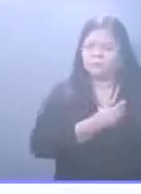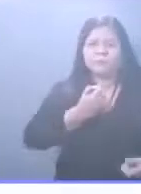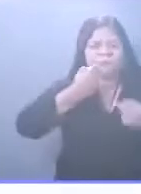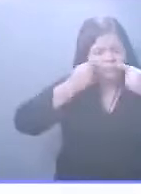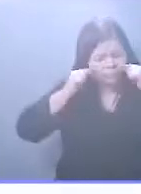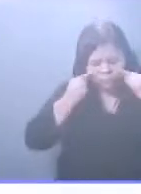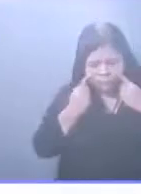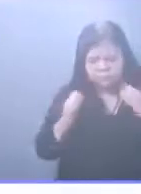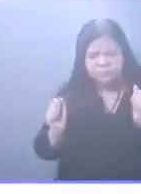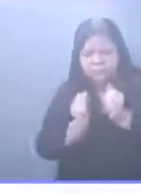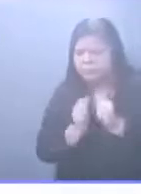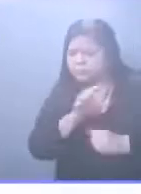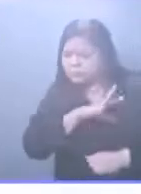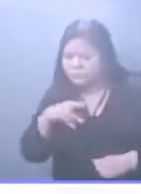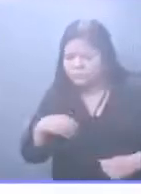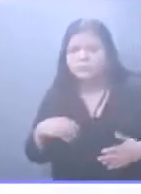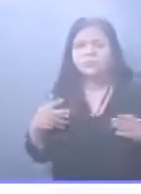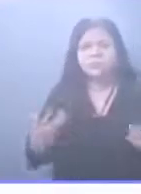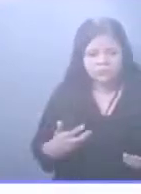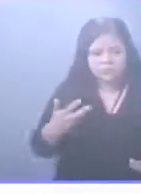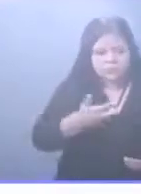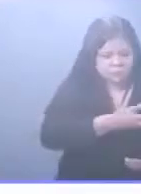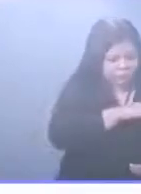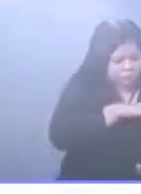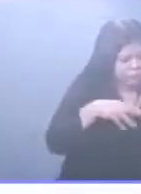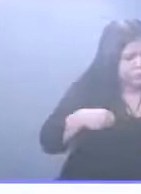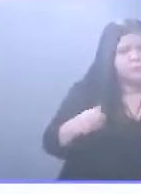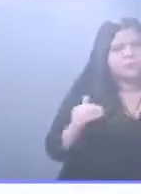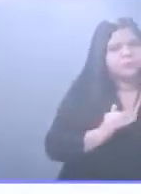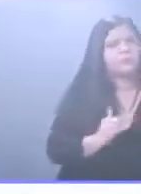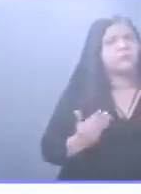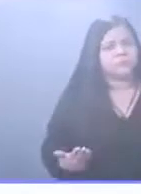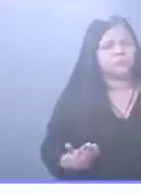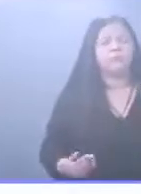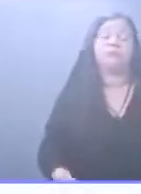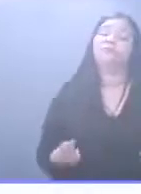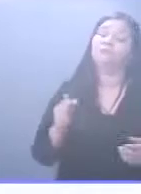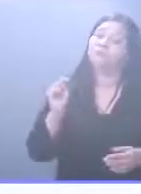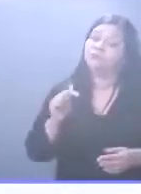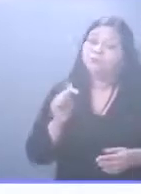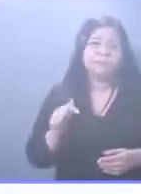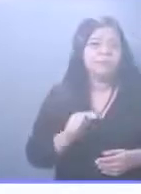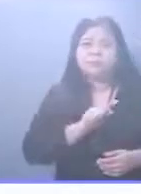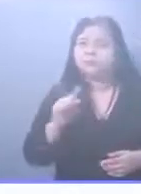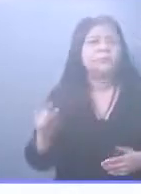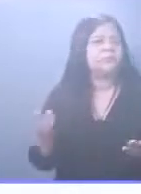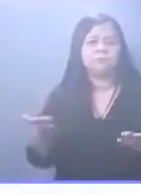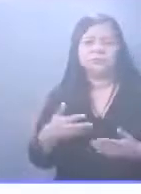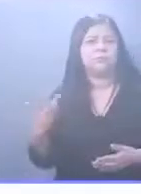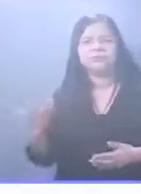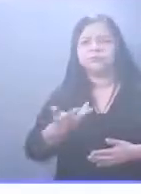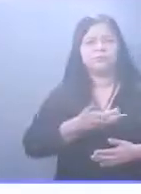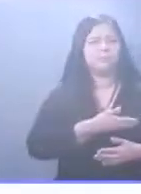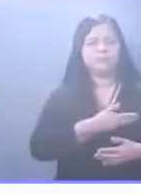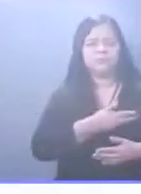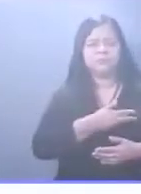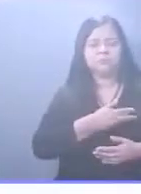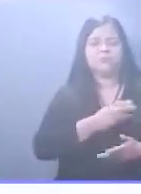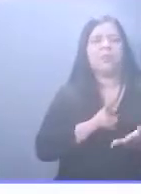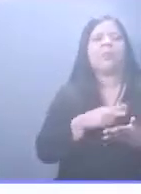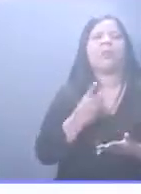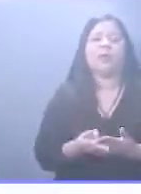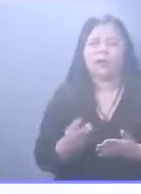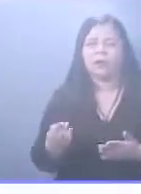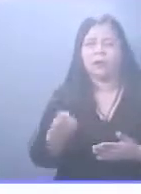llorado junto a la familia porque son nuestra familia también. Pero eso no nos va a hacer retroceder. Por el